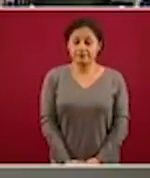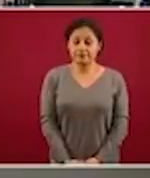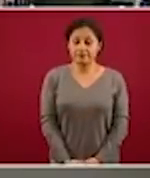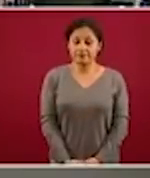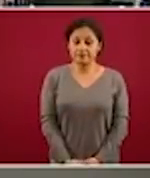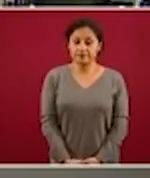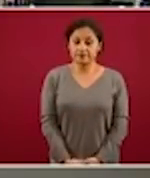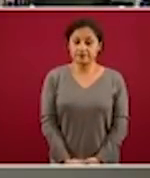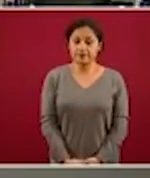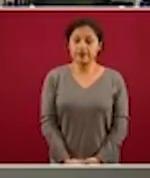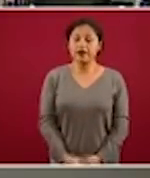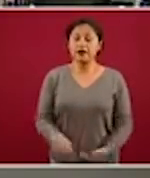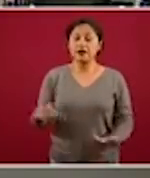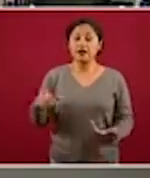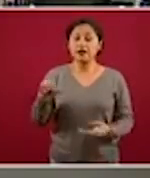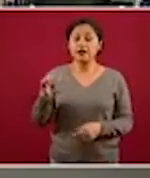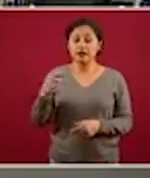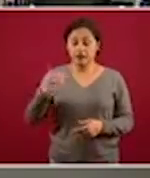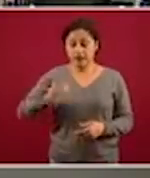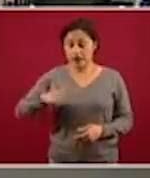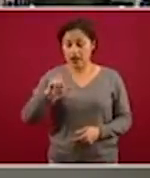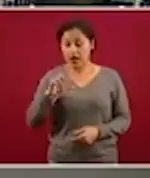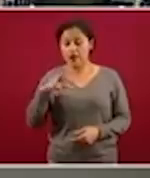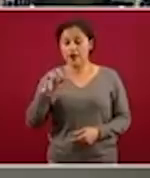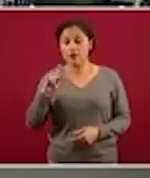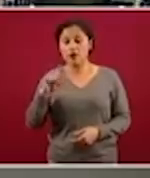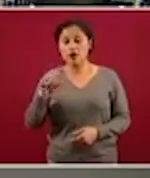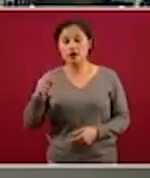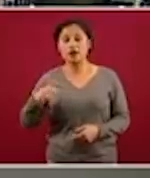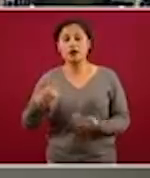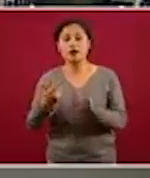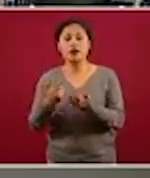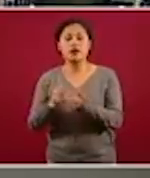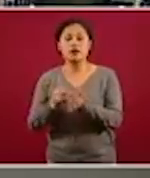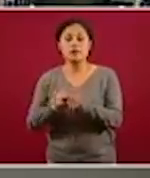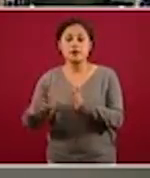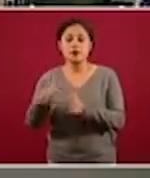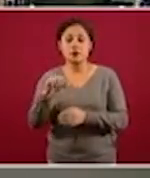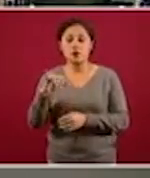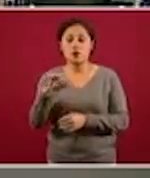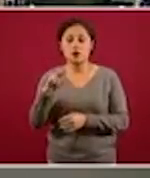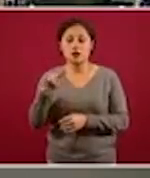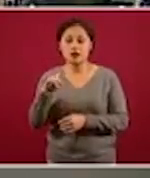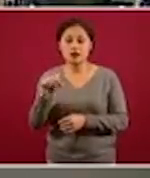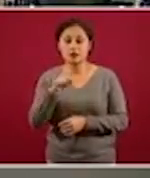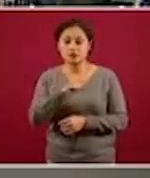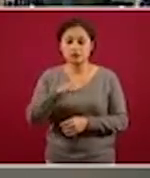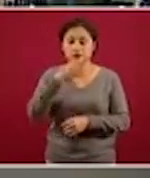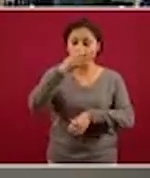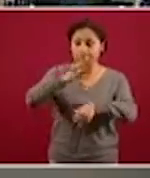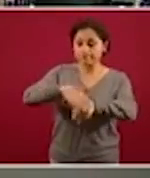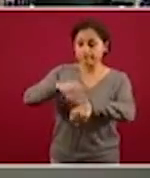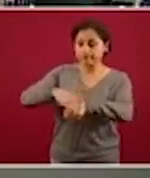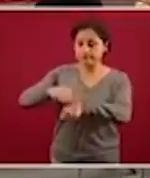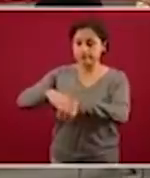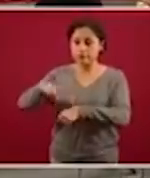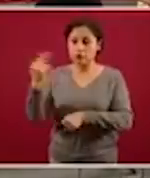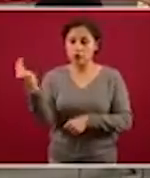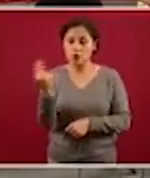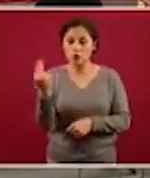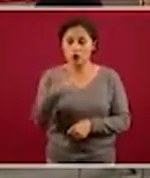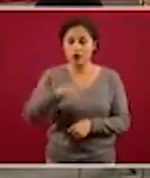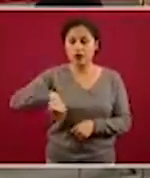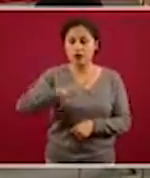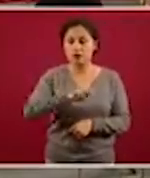Poy, de La Jornada. Doctor López-Gatell, este llamado tan concreto y urgente que usted acaba de hacer a la